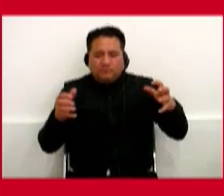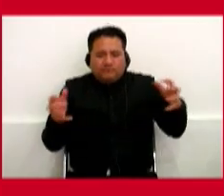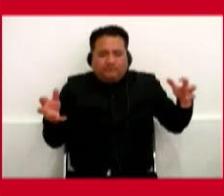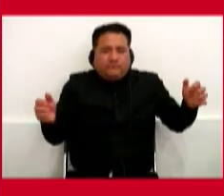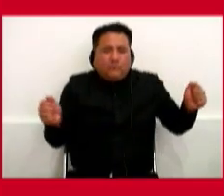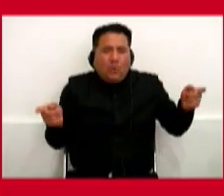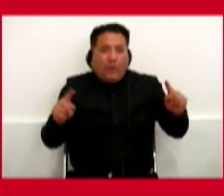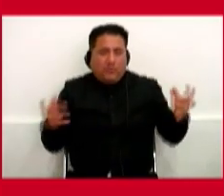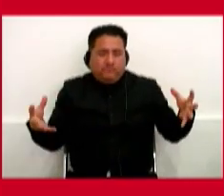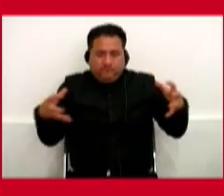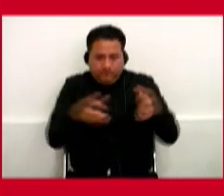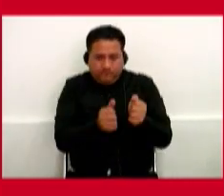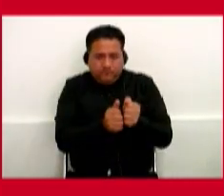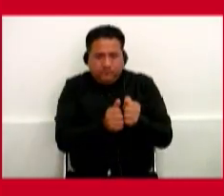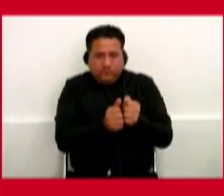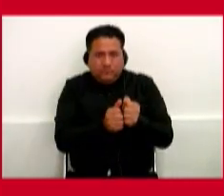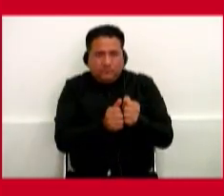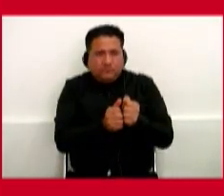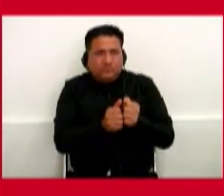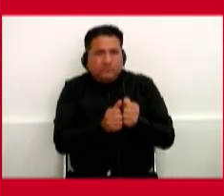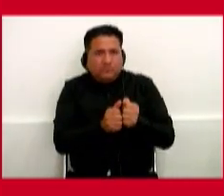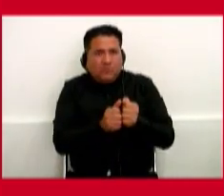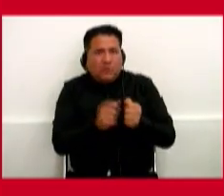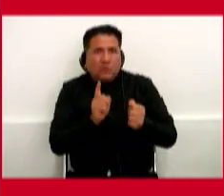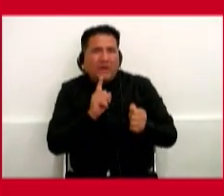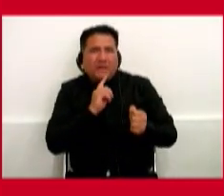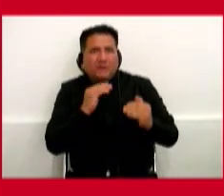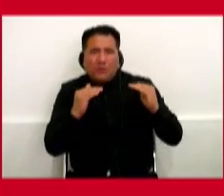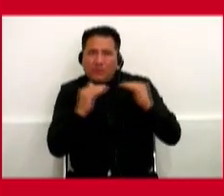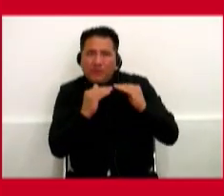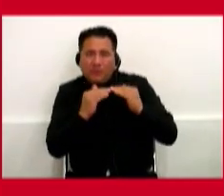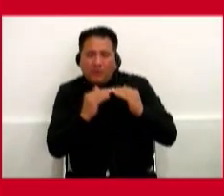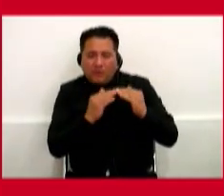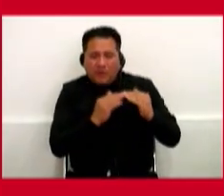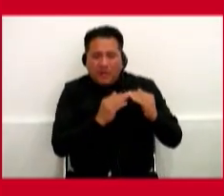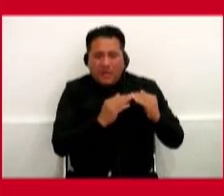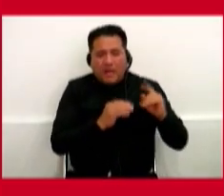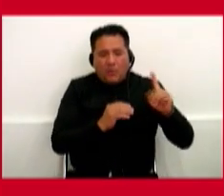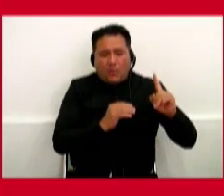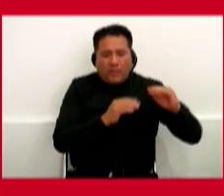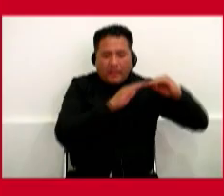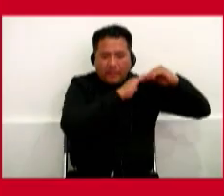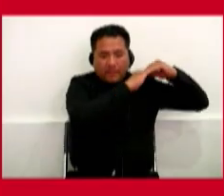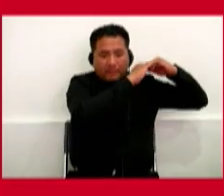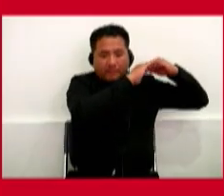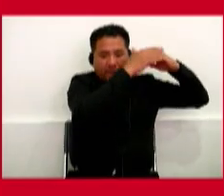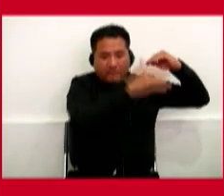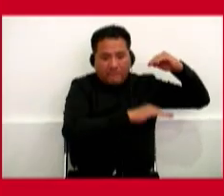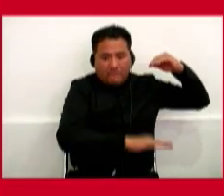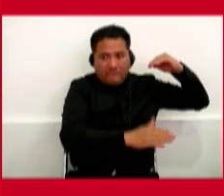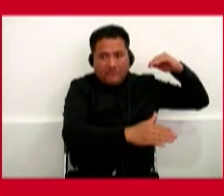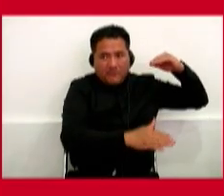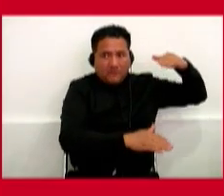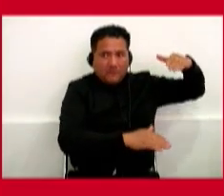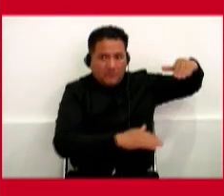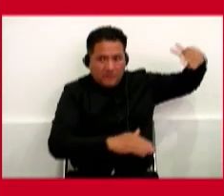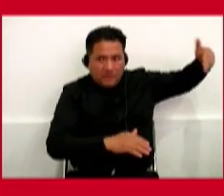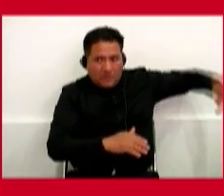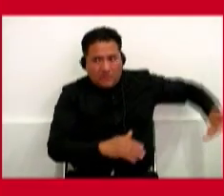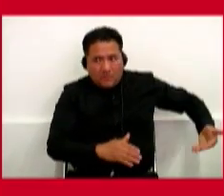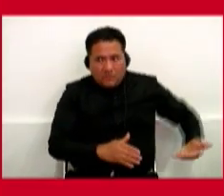El confinamiento no es el mismo en un talud convexo que en un talud cóncavo. Y ese efecto, digamos, en el análisis en